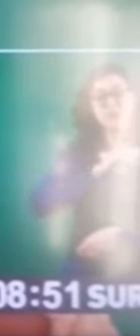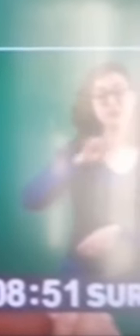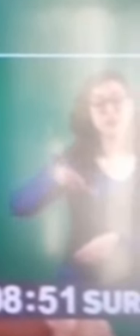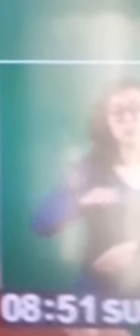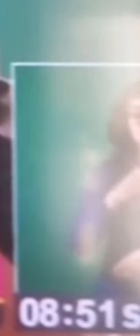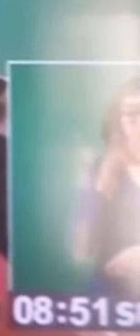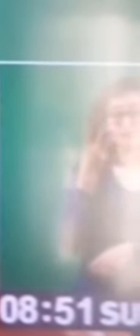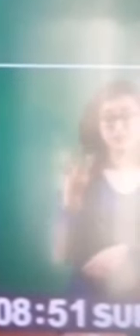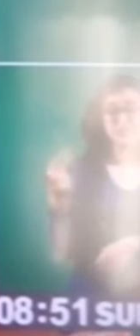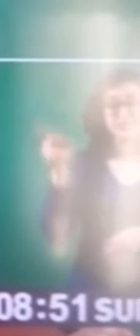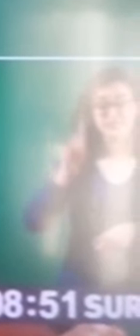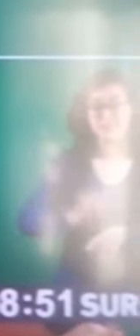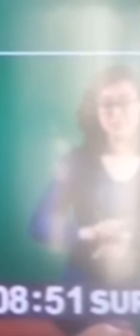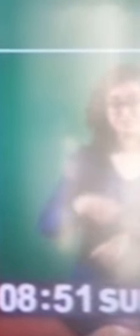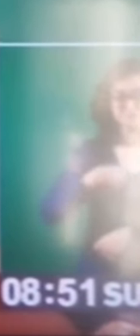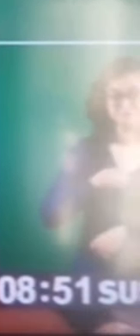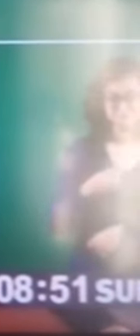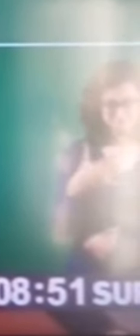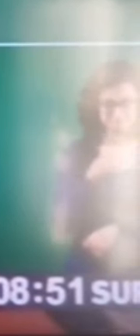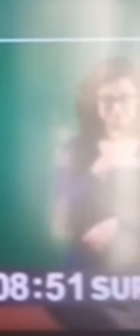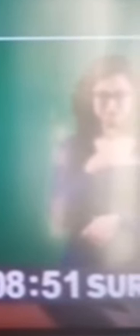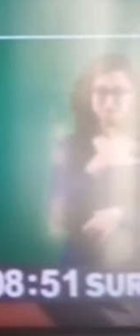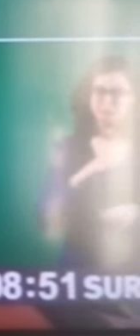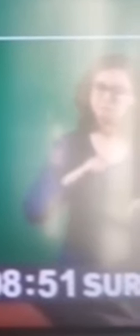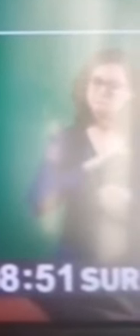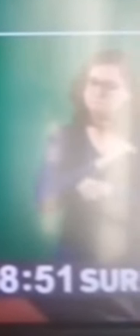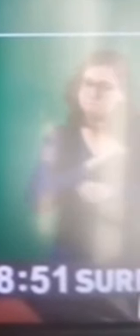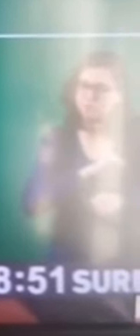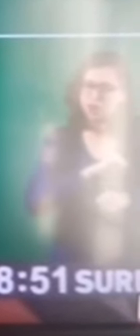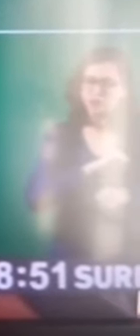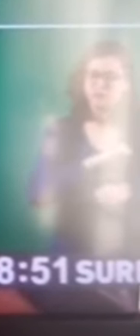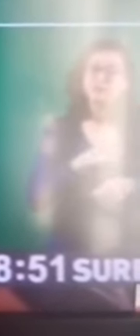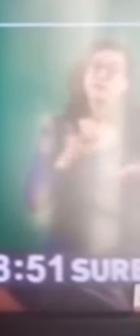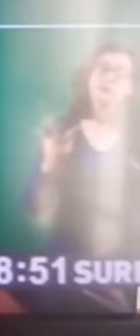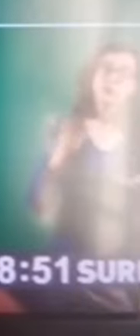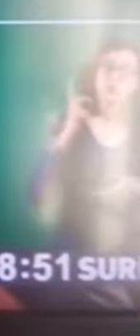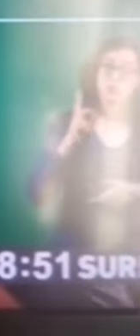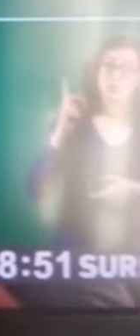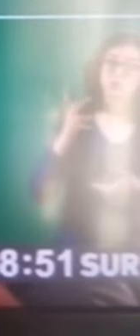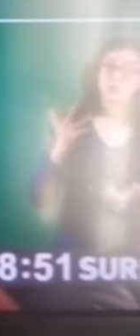la ciencia, y aquí estoy. Y